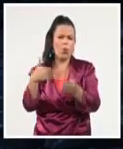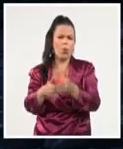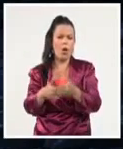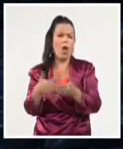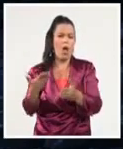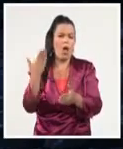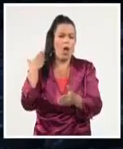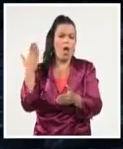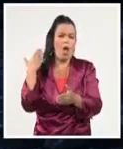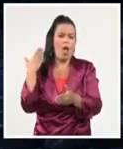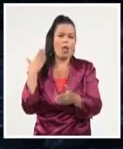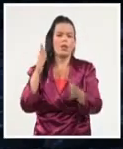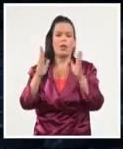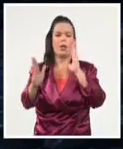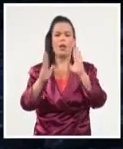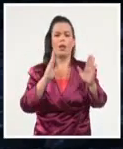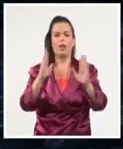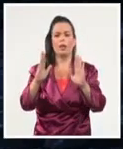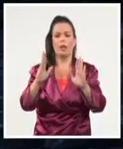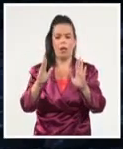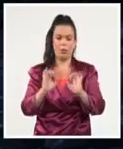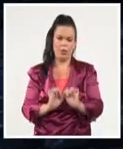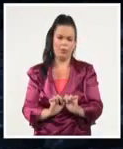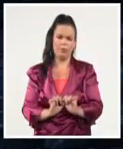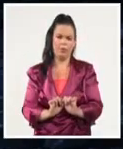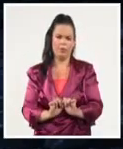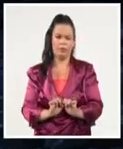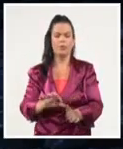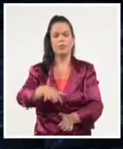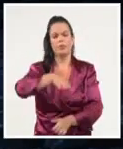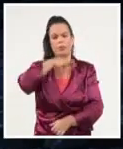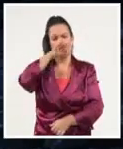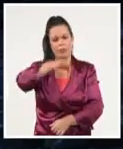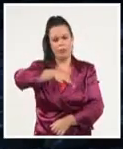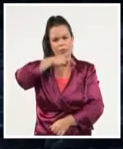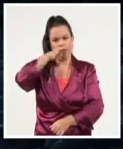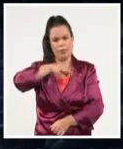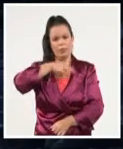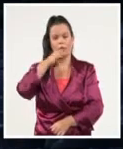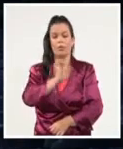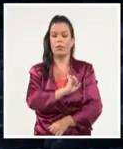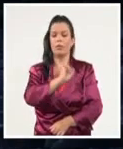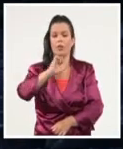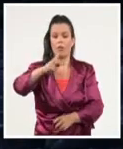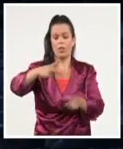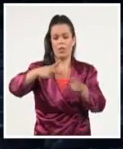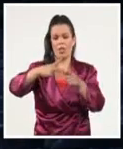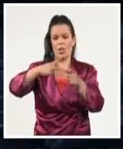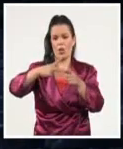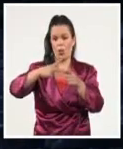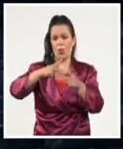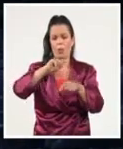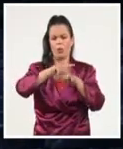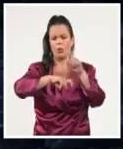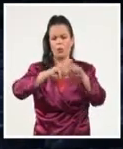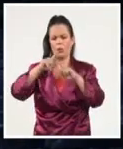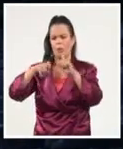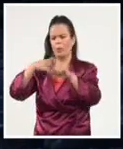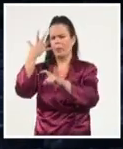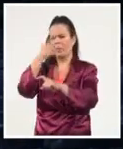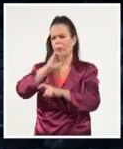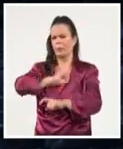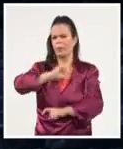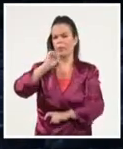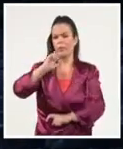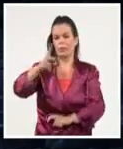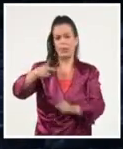los que compitió también por el puesto en el Palacio Nariño y quedó segundo en el balotaje frente a Iván Duque, pero un segundo puesto